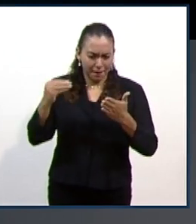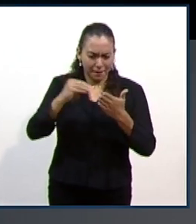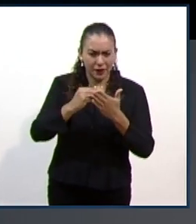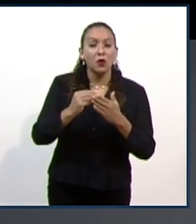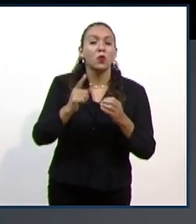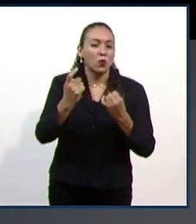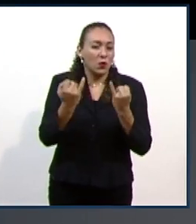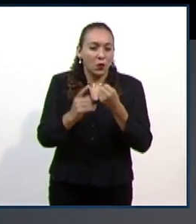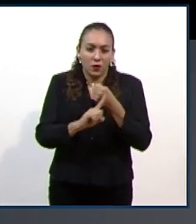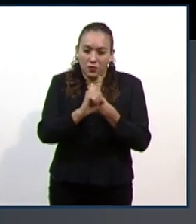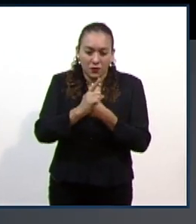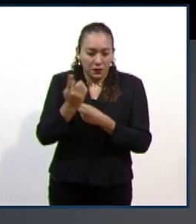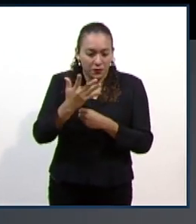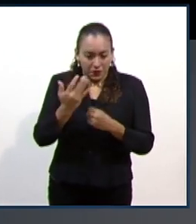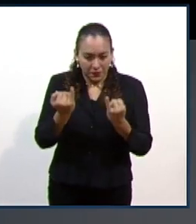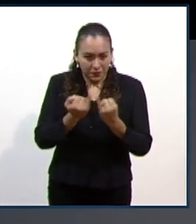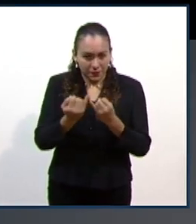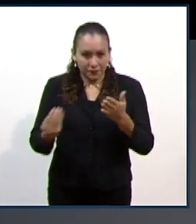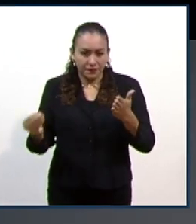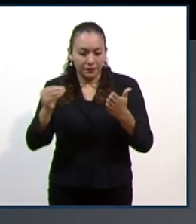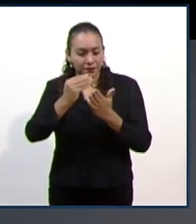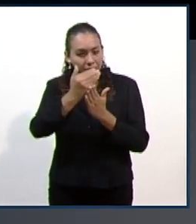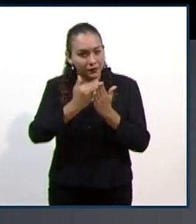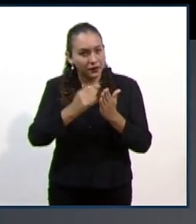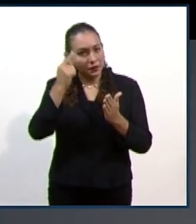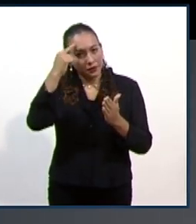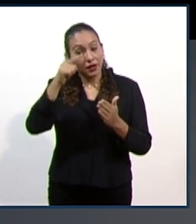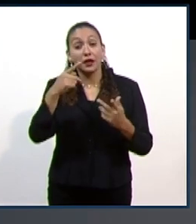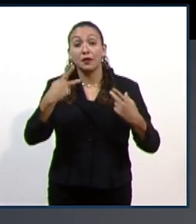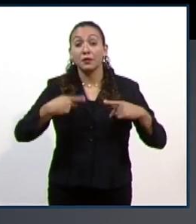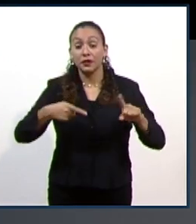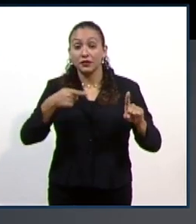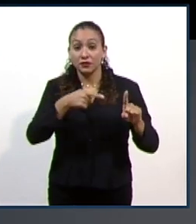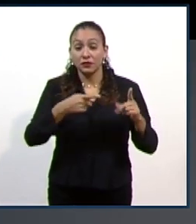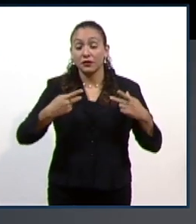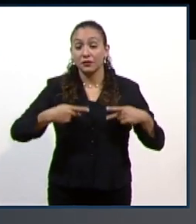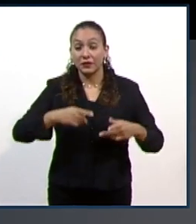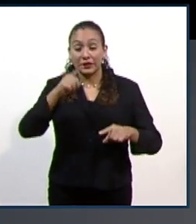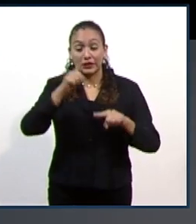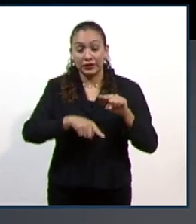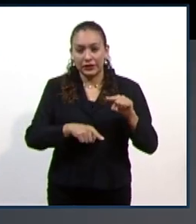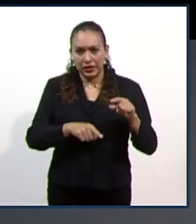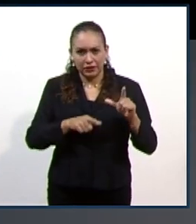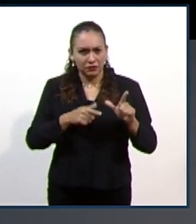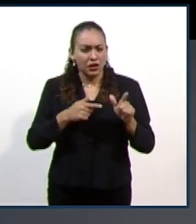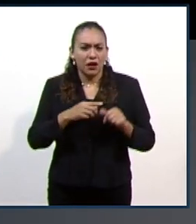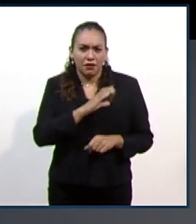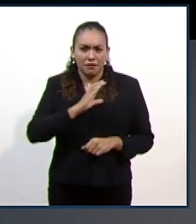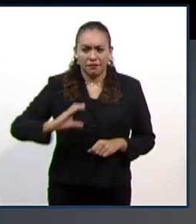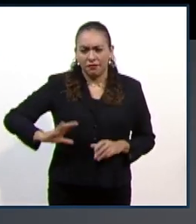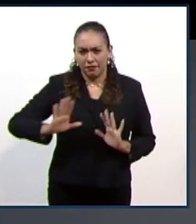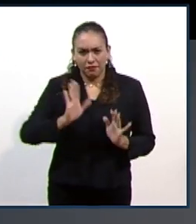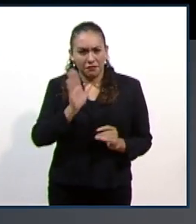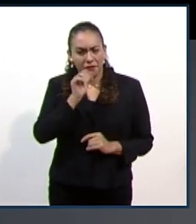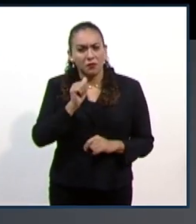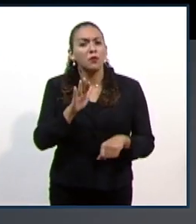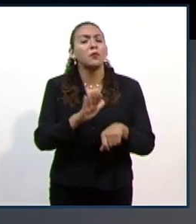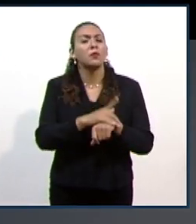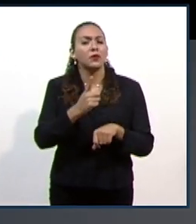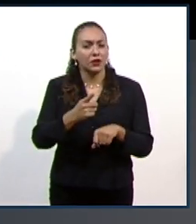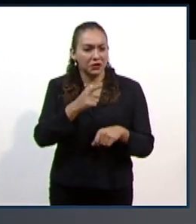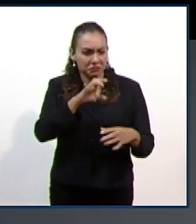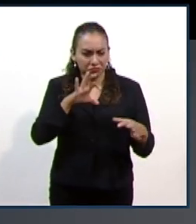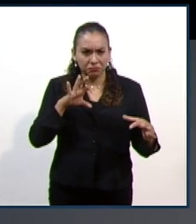los parámetros para la interpretación de la suspensión de los derechos políticos de la ciudadanía, mismos que, en este caso, no eran